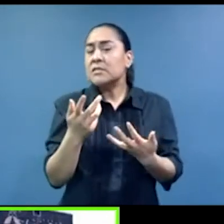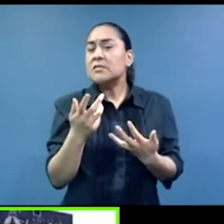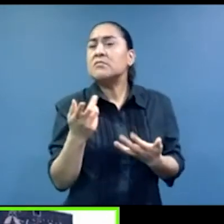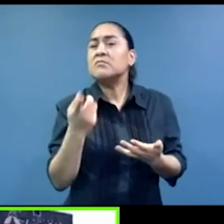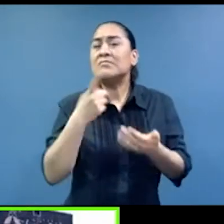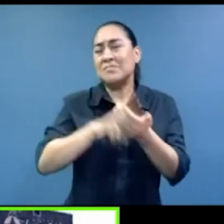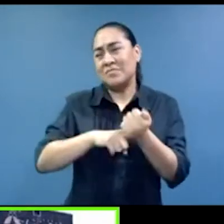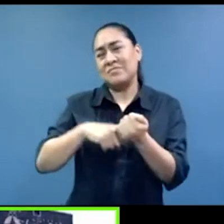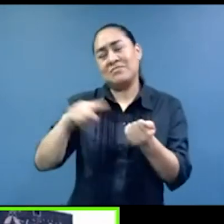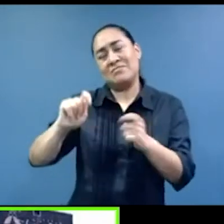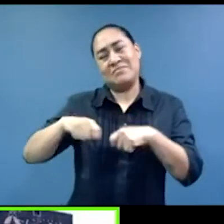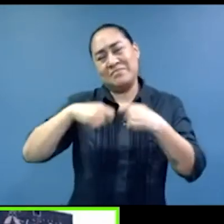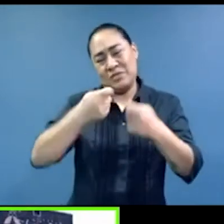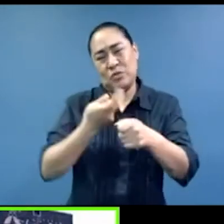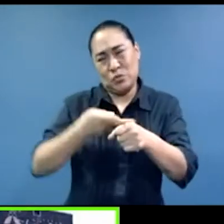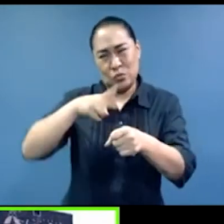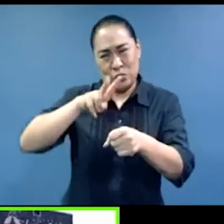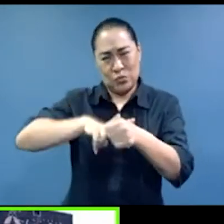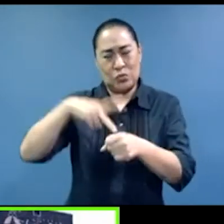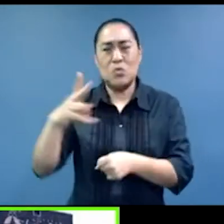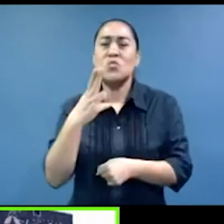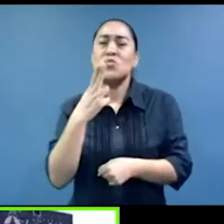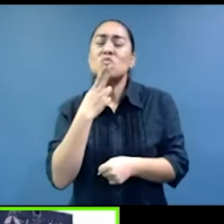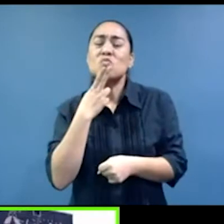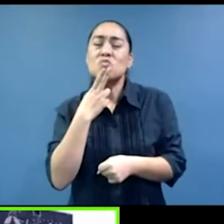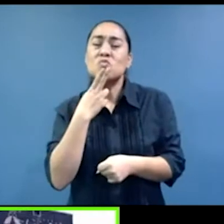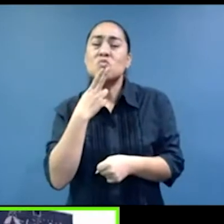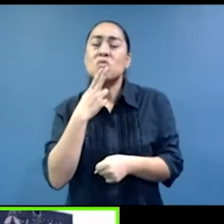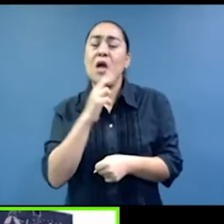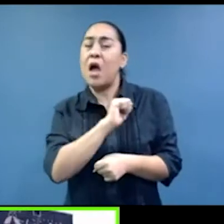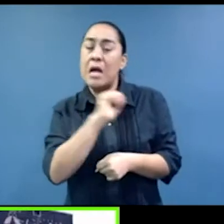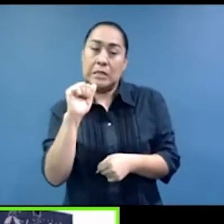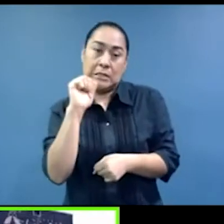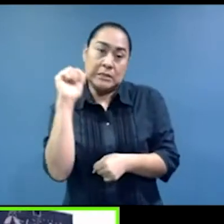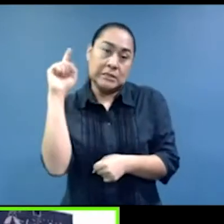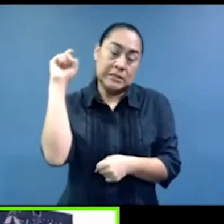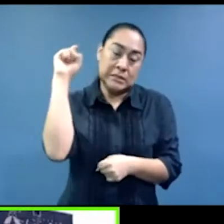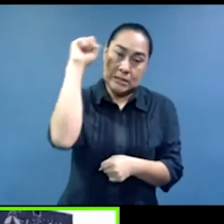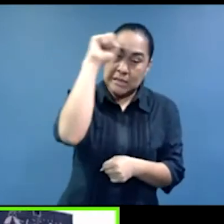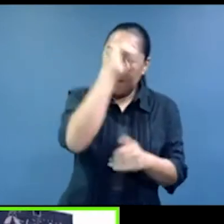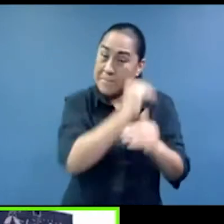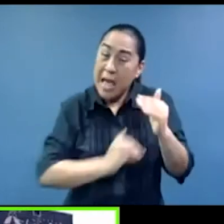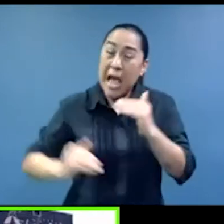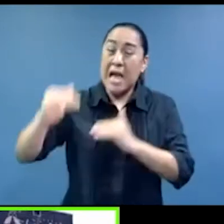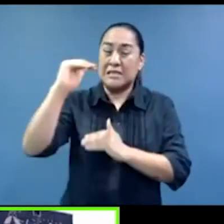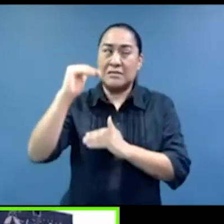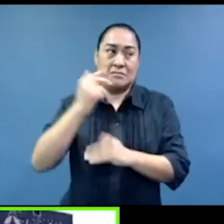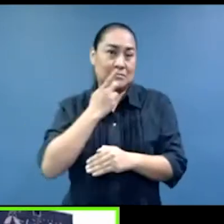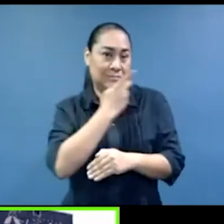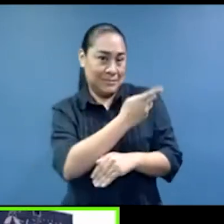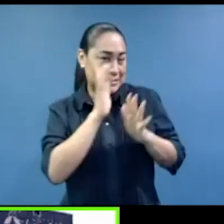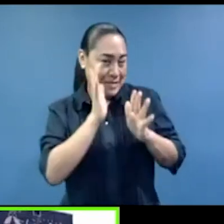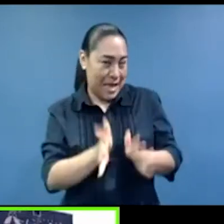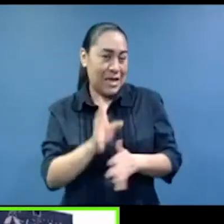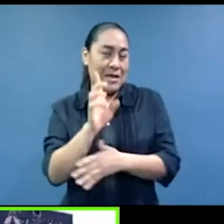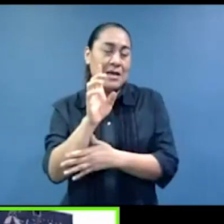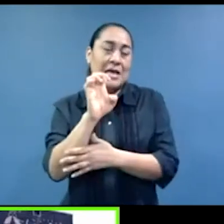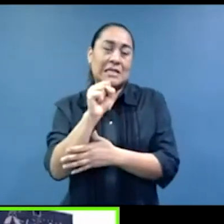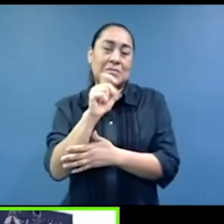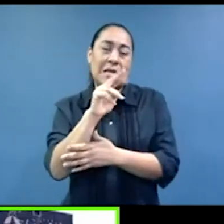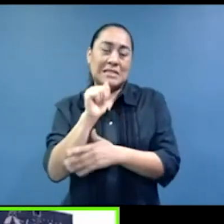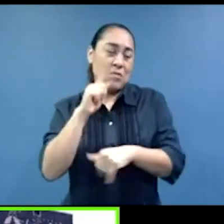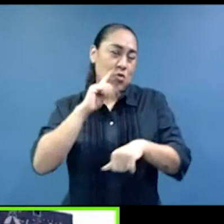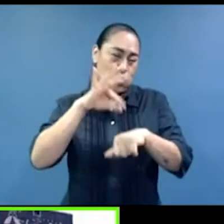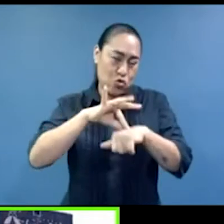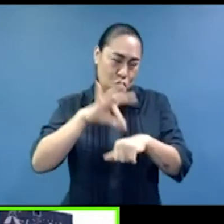clínica de una técnica de alta complejidad. Ya nos mencionaba la doctora Esparza que los datos que se han